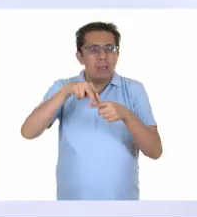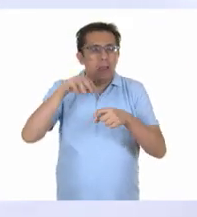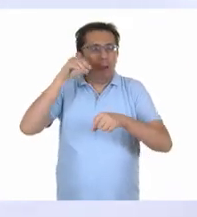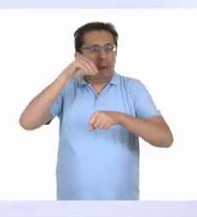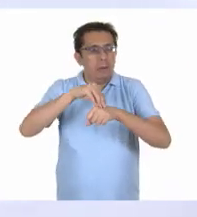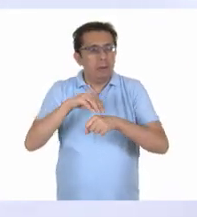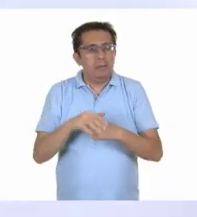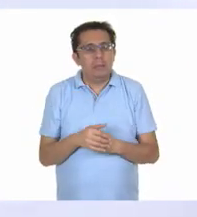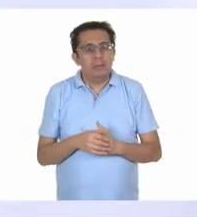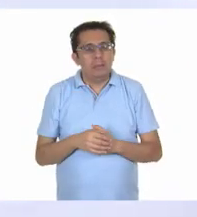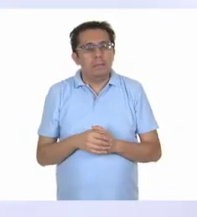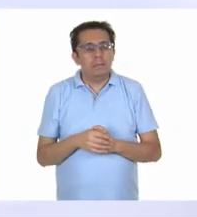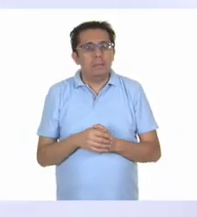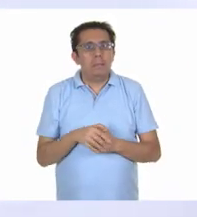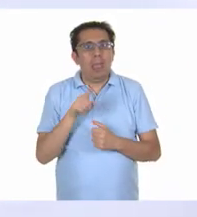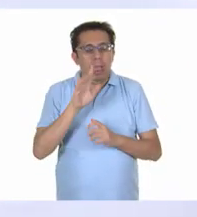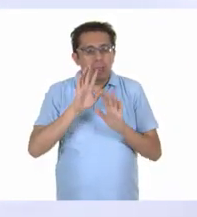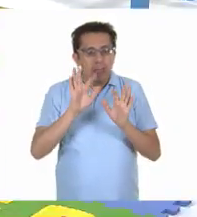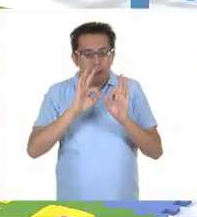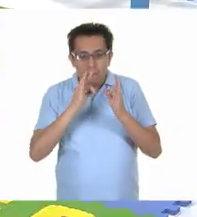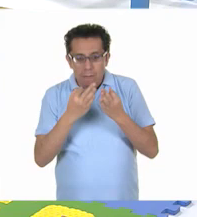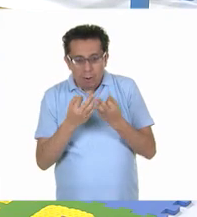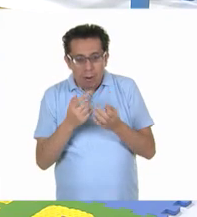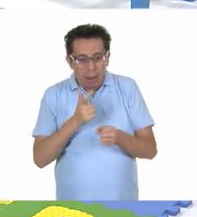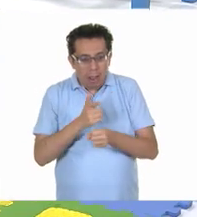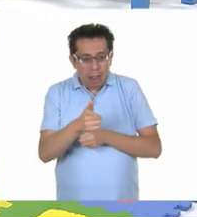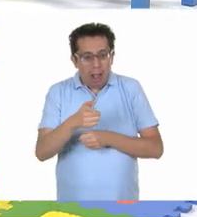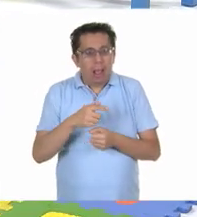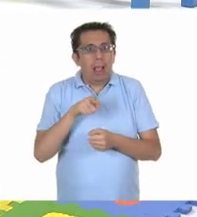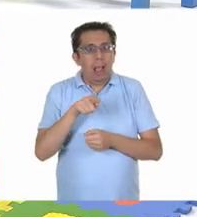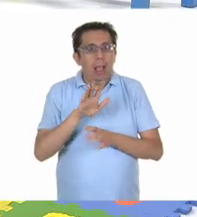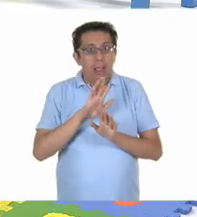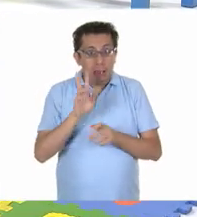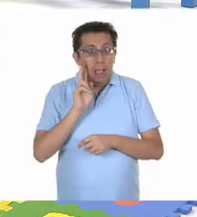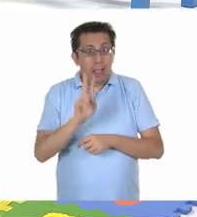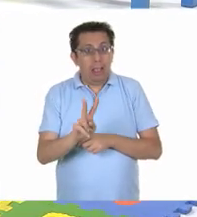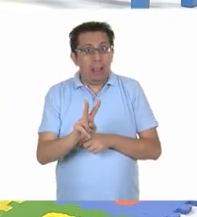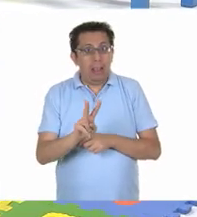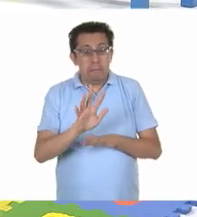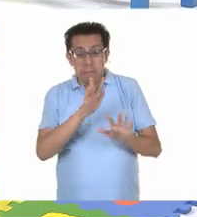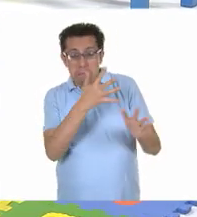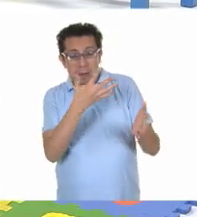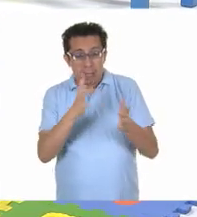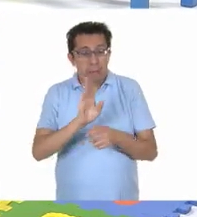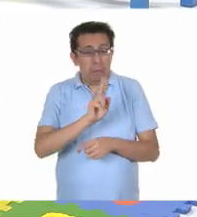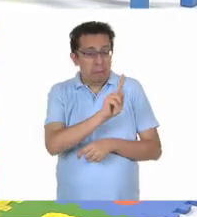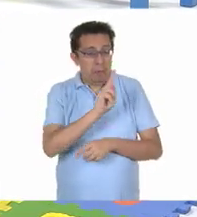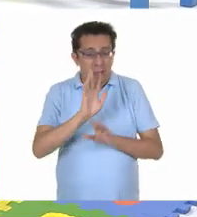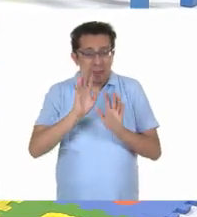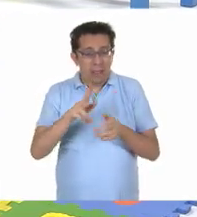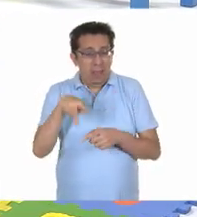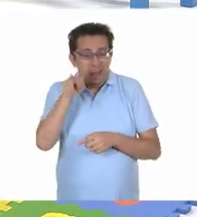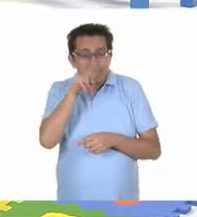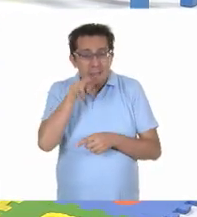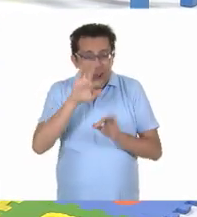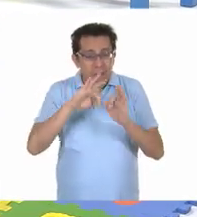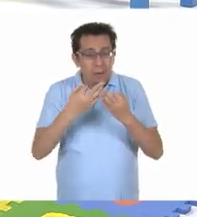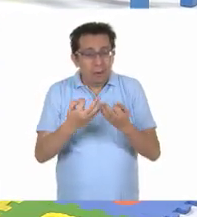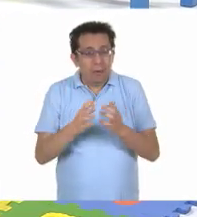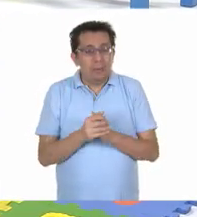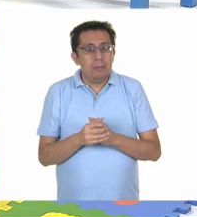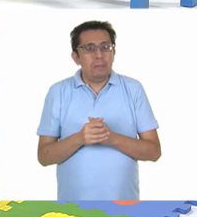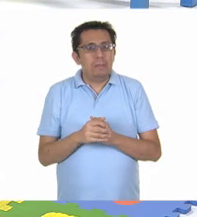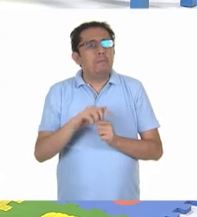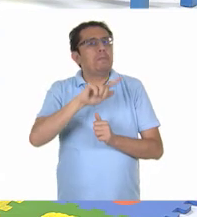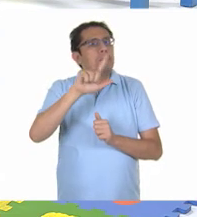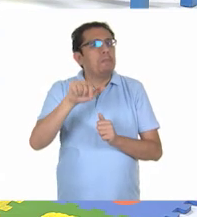Y después otro triángulo. A ver. Ya va tomando forma, Ale. Sí, ¿ustedes cómo ven, sí, niñas y niños? Ya va, más o menos,